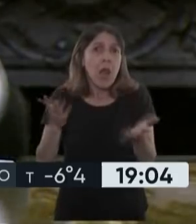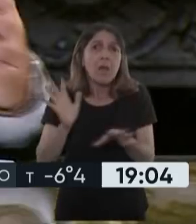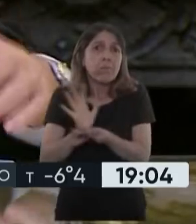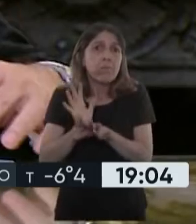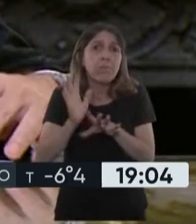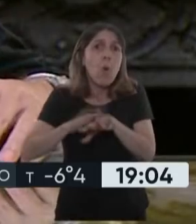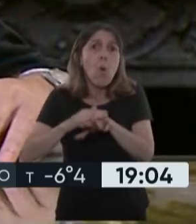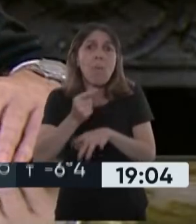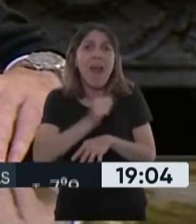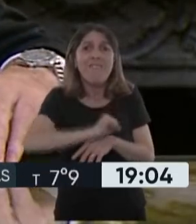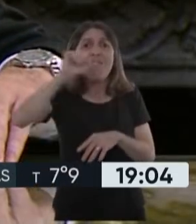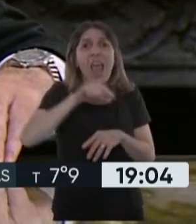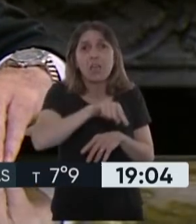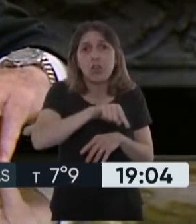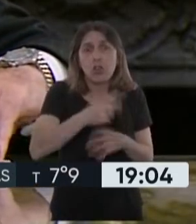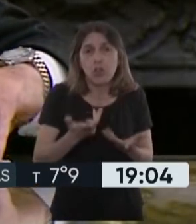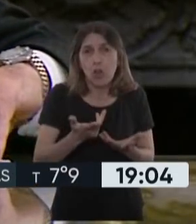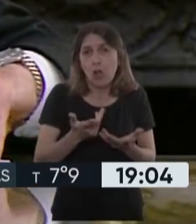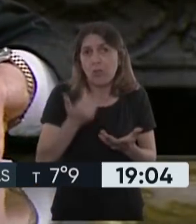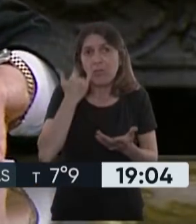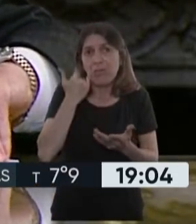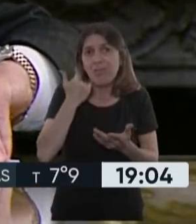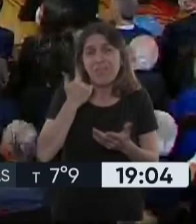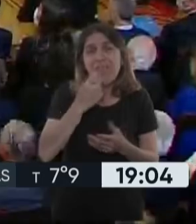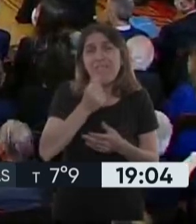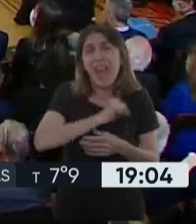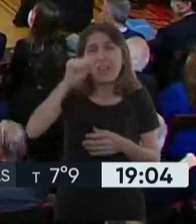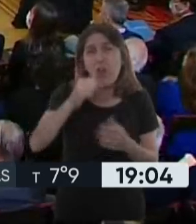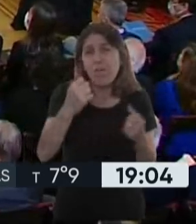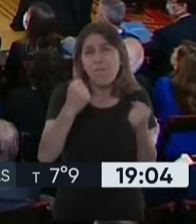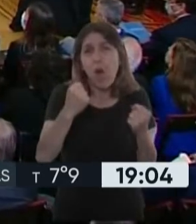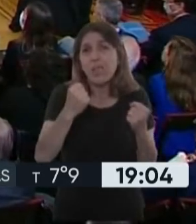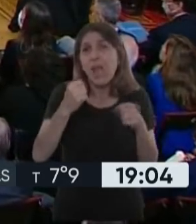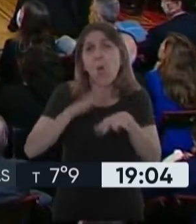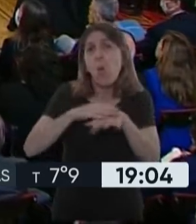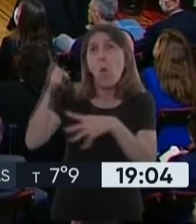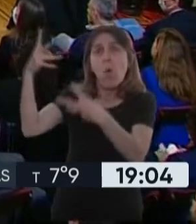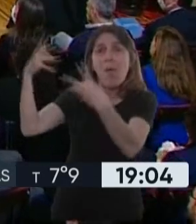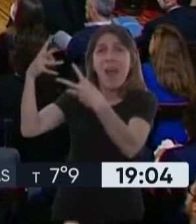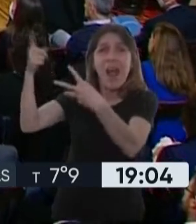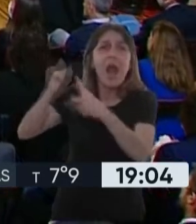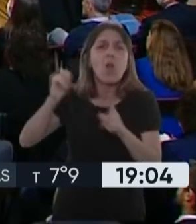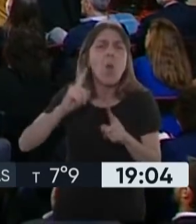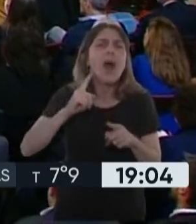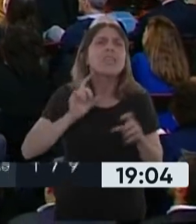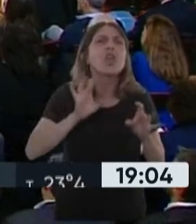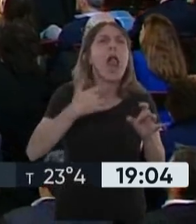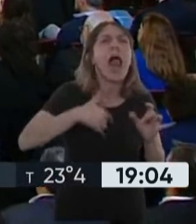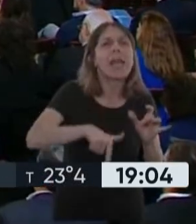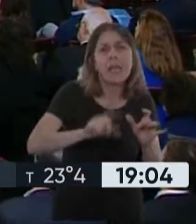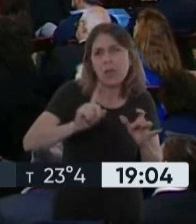esta inflación que se ha profundizado a partir de la guerra, que no es un fenómeno argentino, es un fenómeno